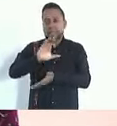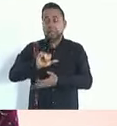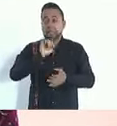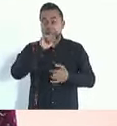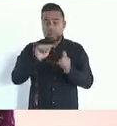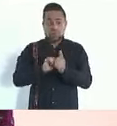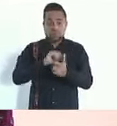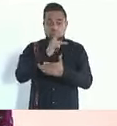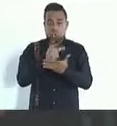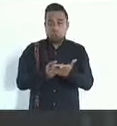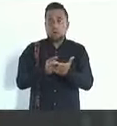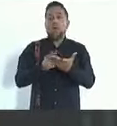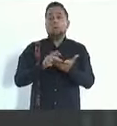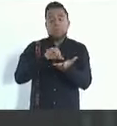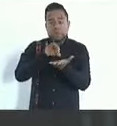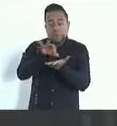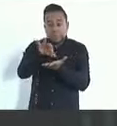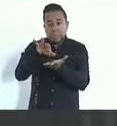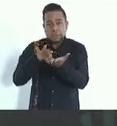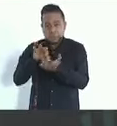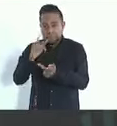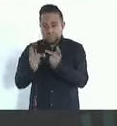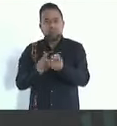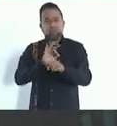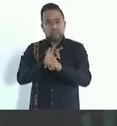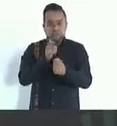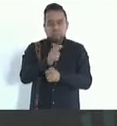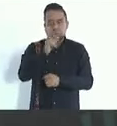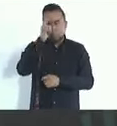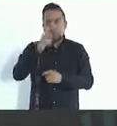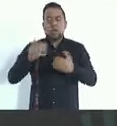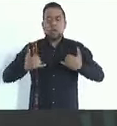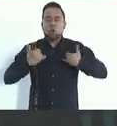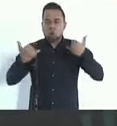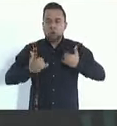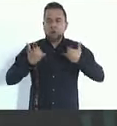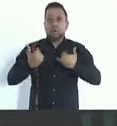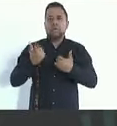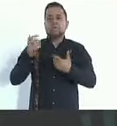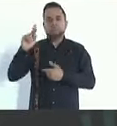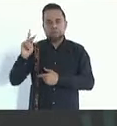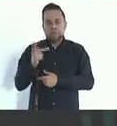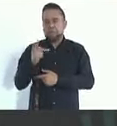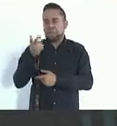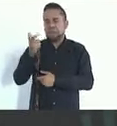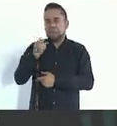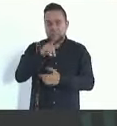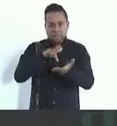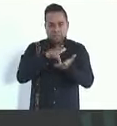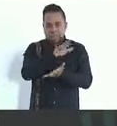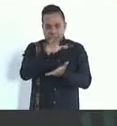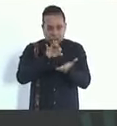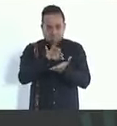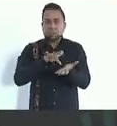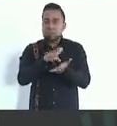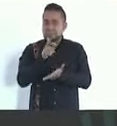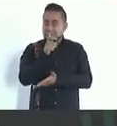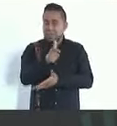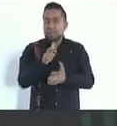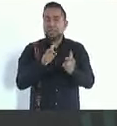programa Sembrando Vida, a seguir con las becas a los jóvenes de preparatoria, a seguir con el apoyo al campo, a seguir